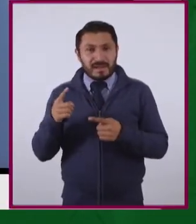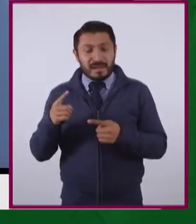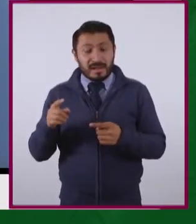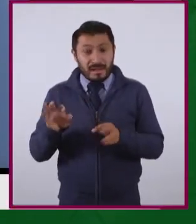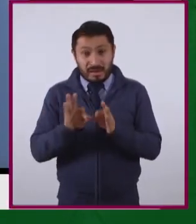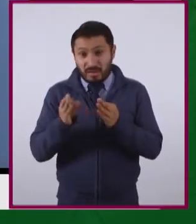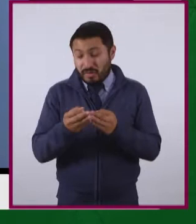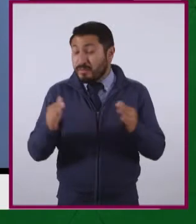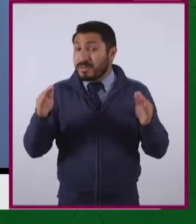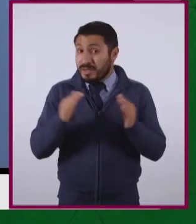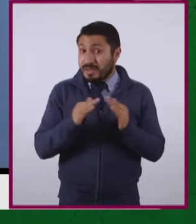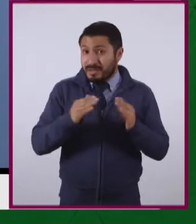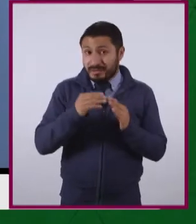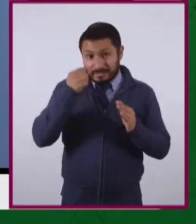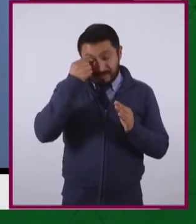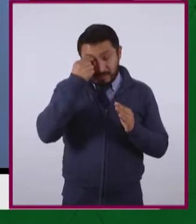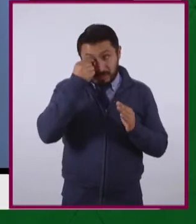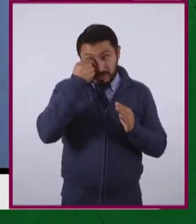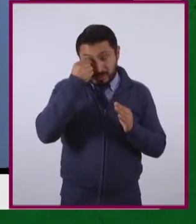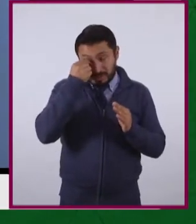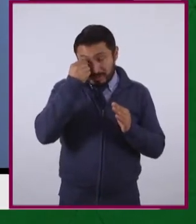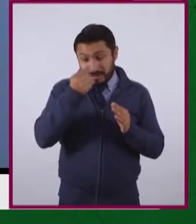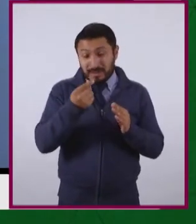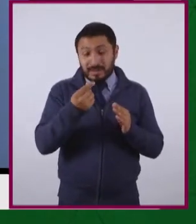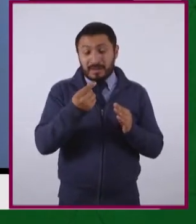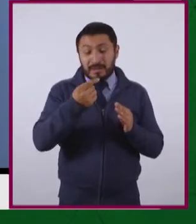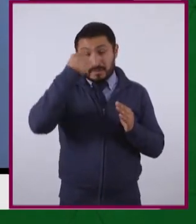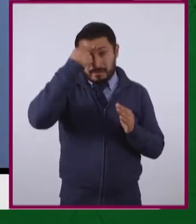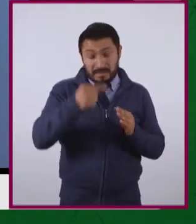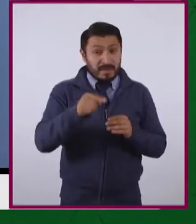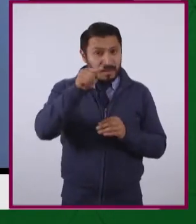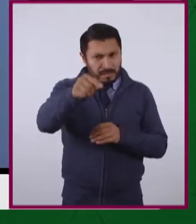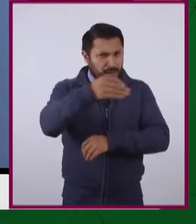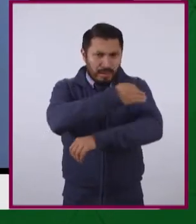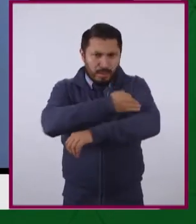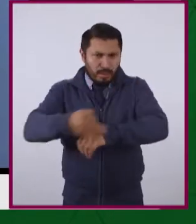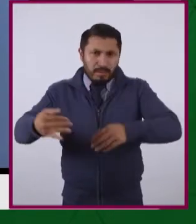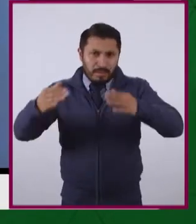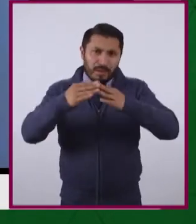nivel vivienda para ti, para tu familia en casa.